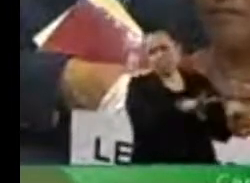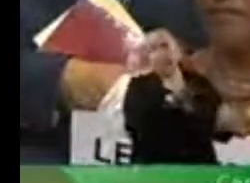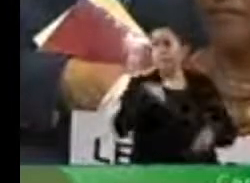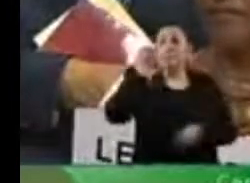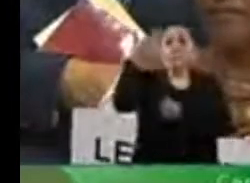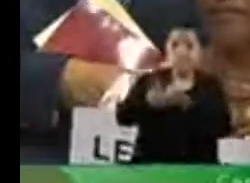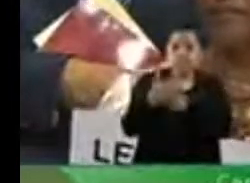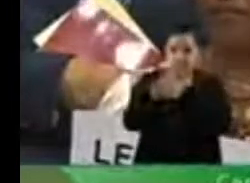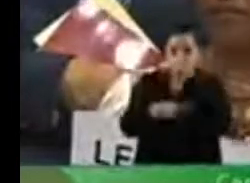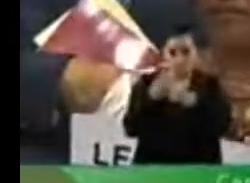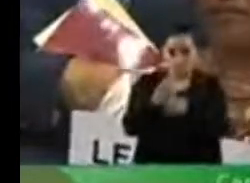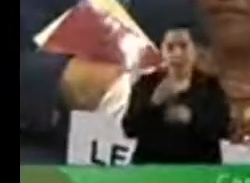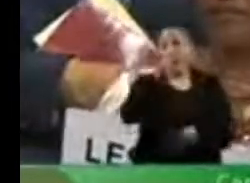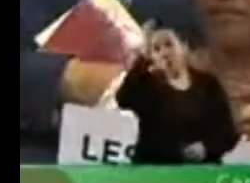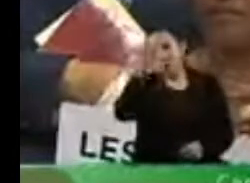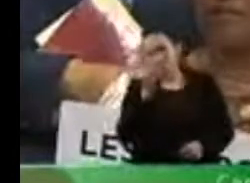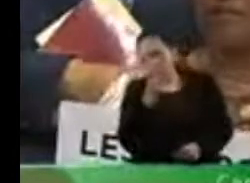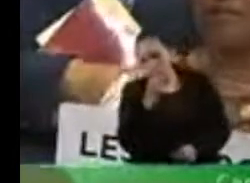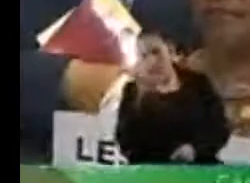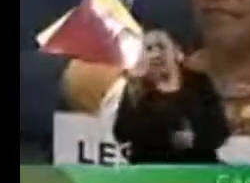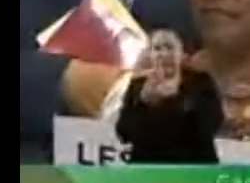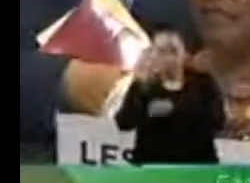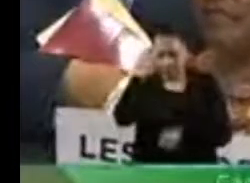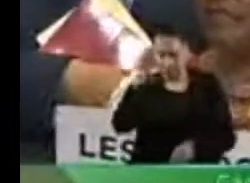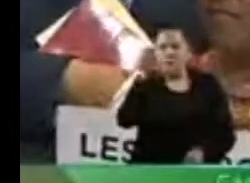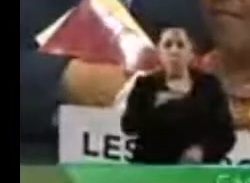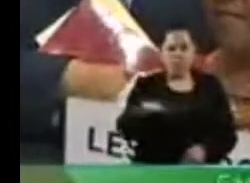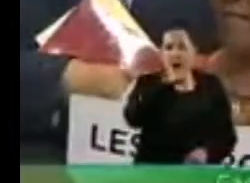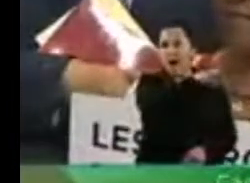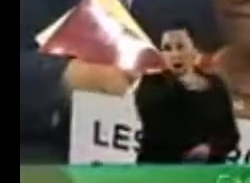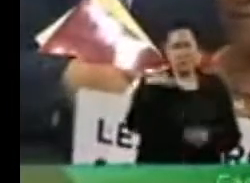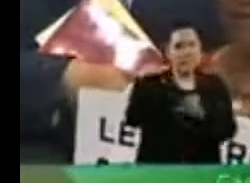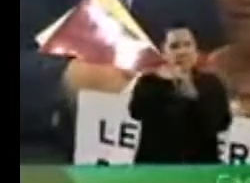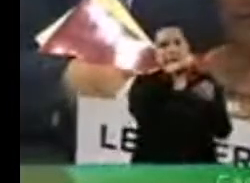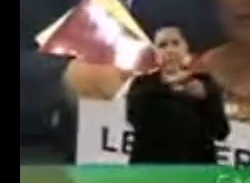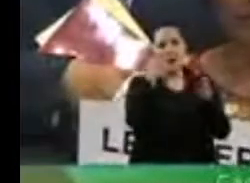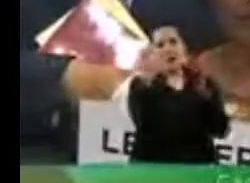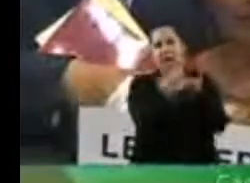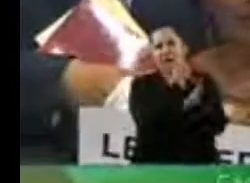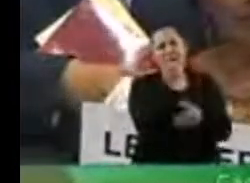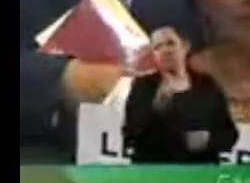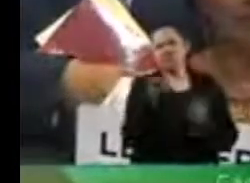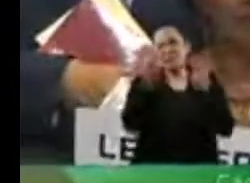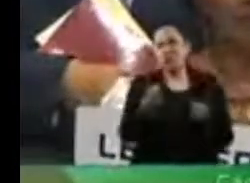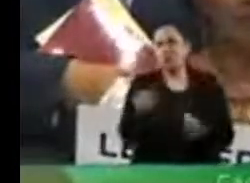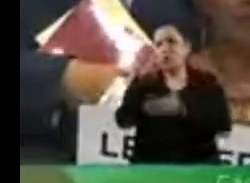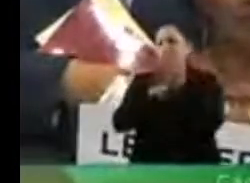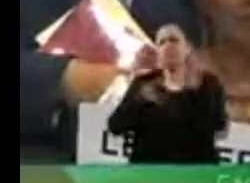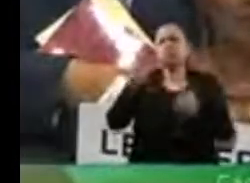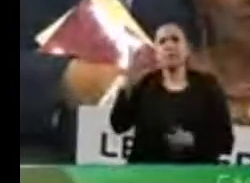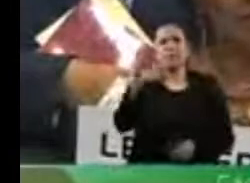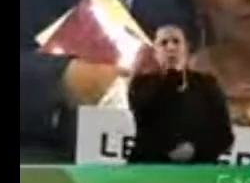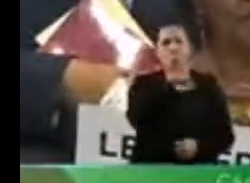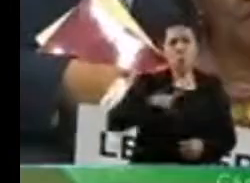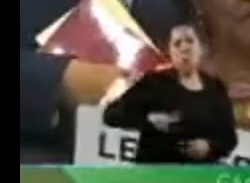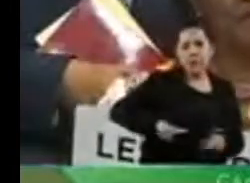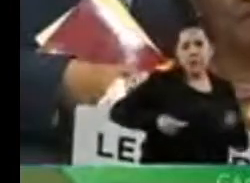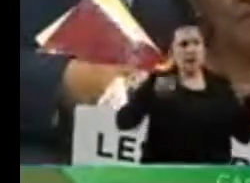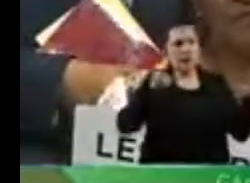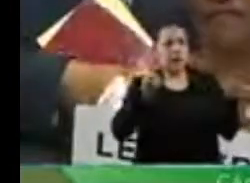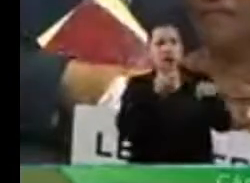de México. Van a llegar con 0 gubernaturas a 2024 y con su posición. Porque, a ver, que